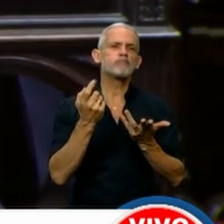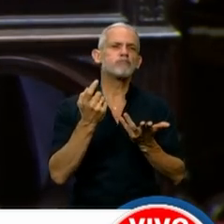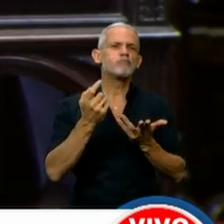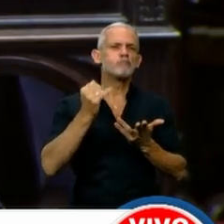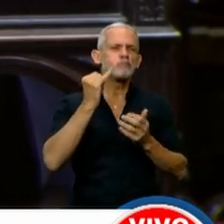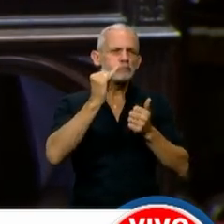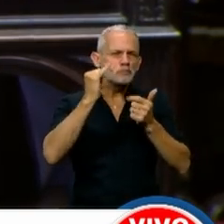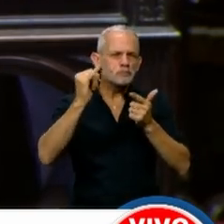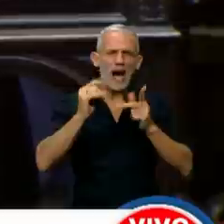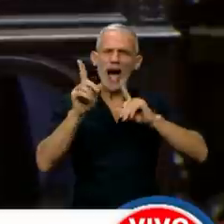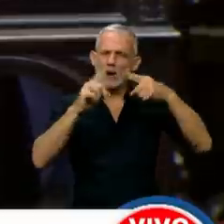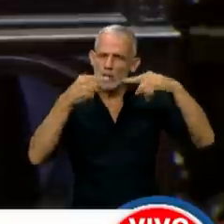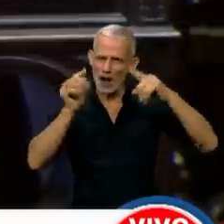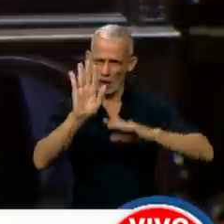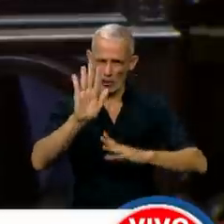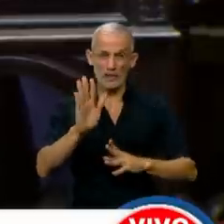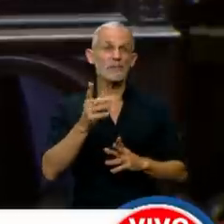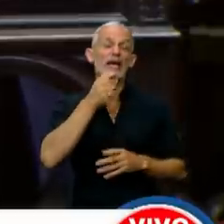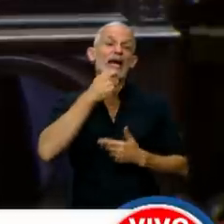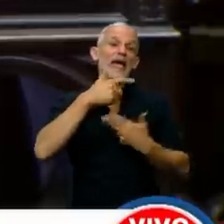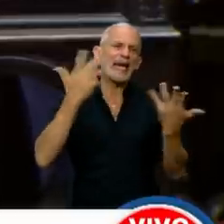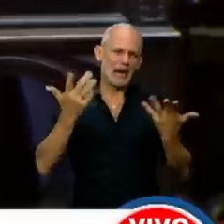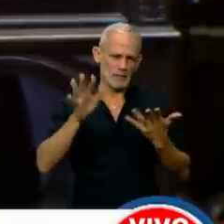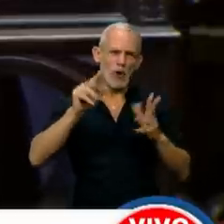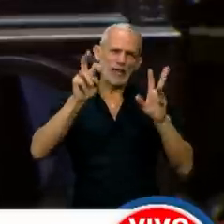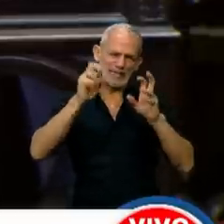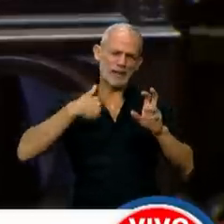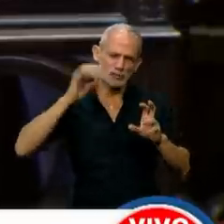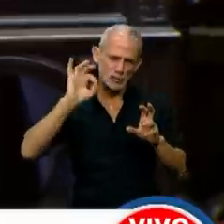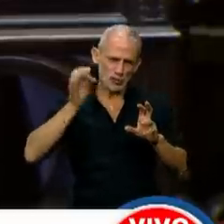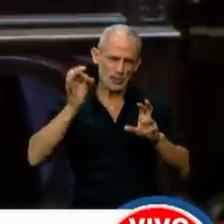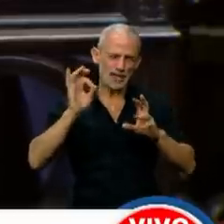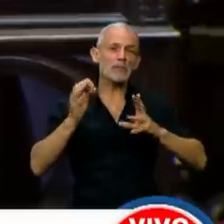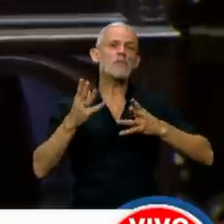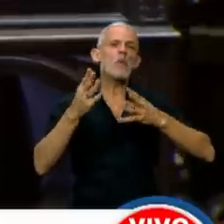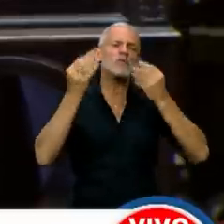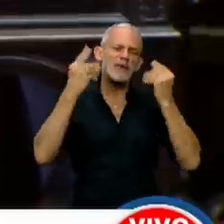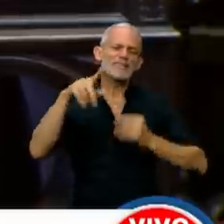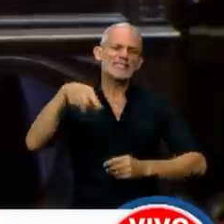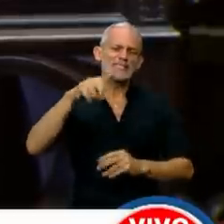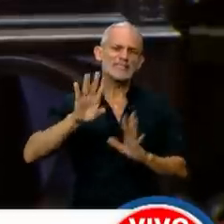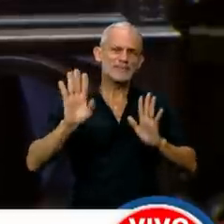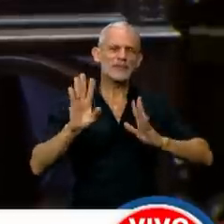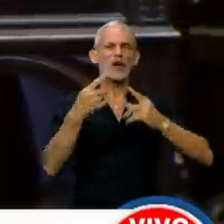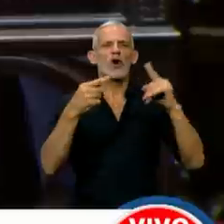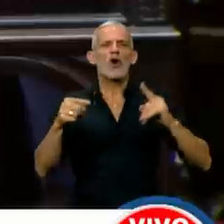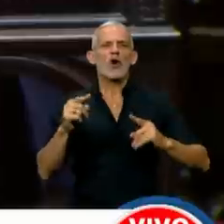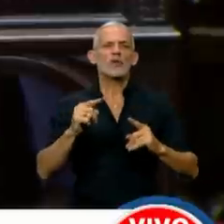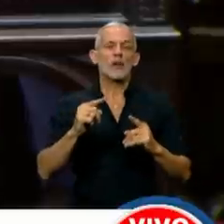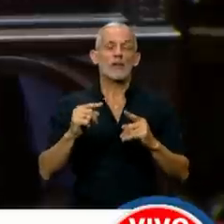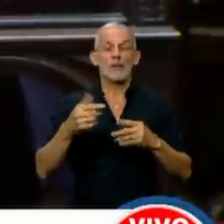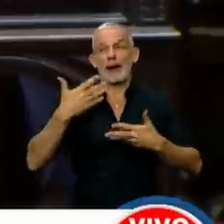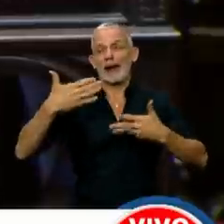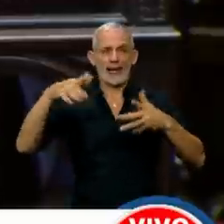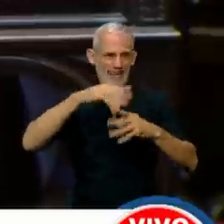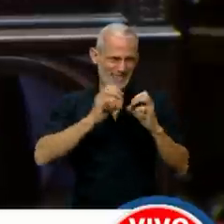utilizar como ejemplo a un tomate yo sé que no es muchas veces de las cosas de las que más se habla